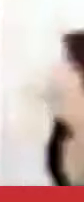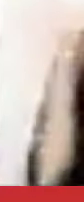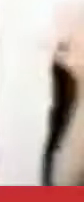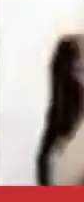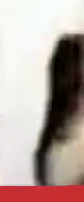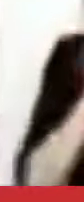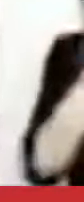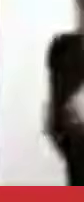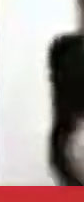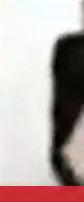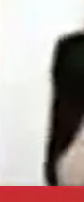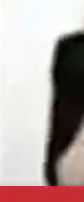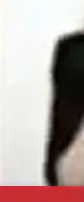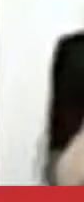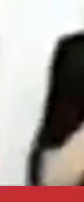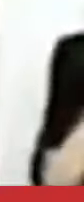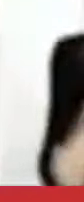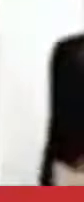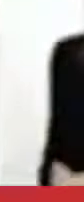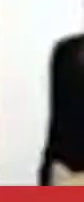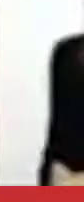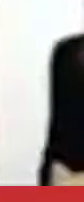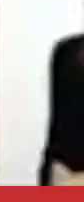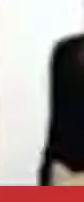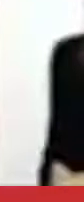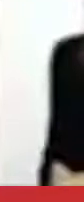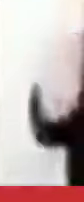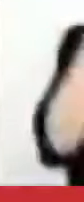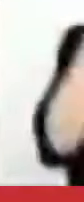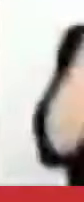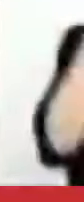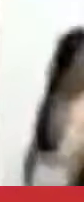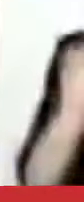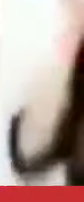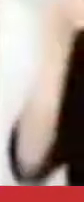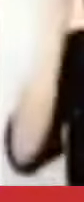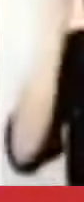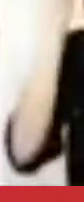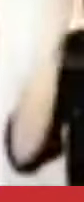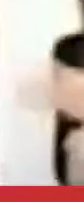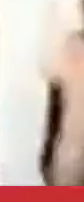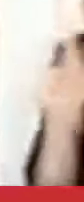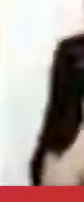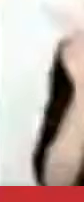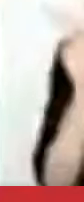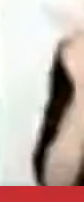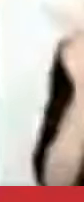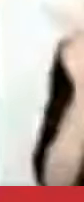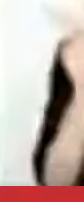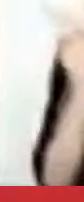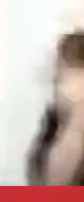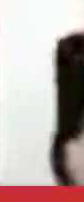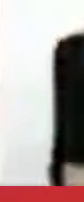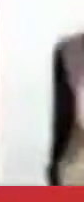ahí la ley prohíbe matar la ley prohíbe maltratar la ley prohíbe prohíbe prohíbe pero no tenemos a